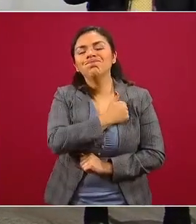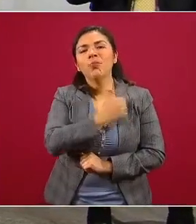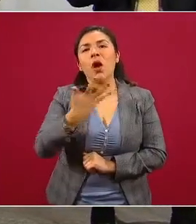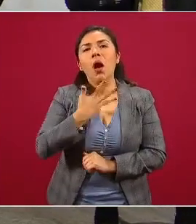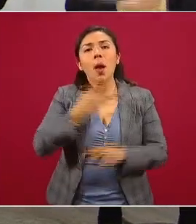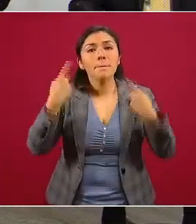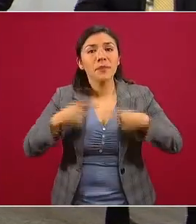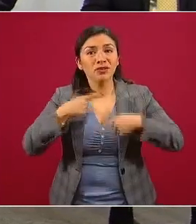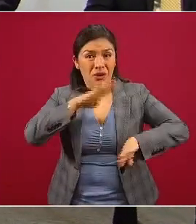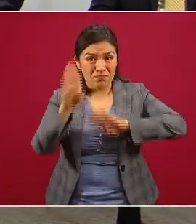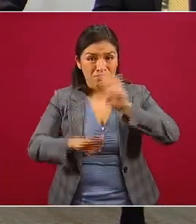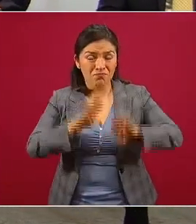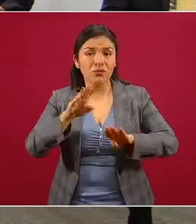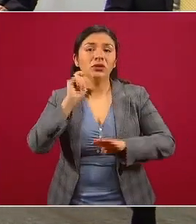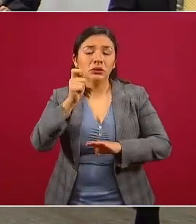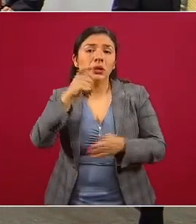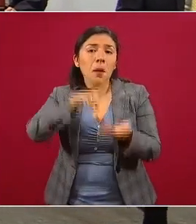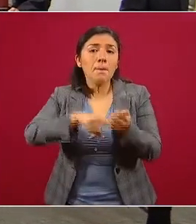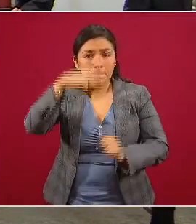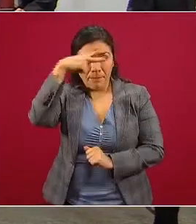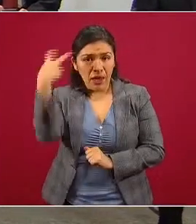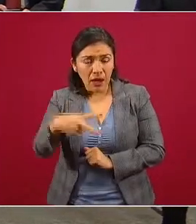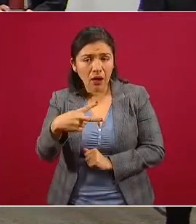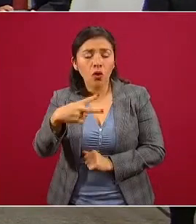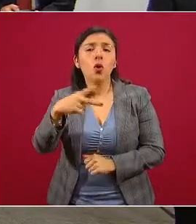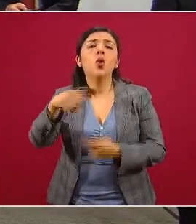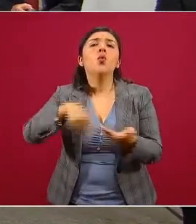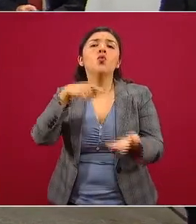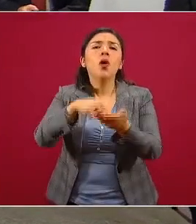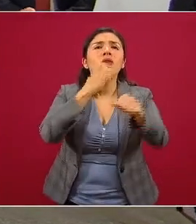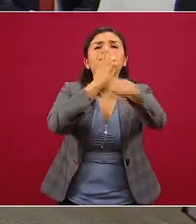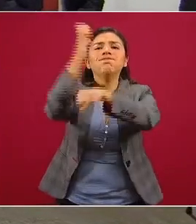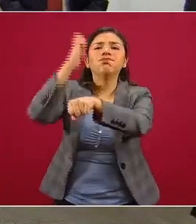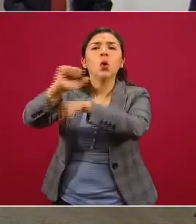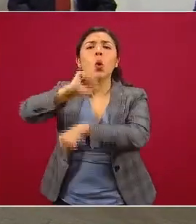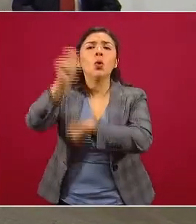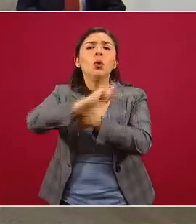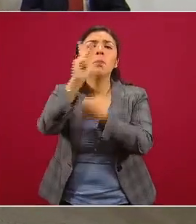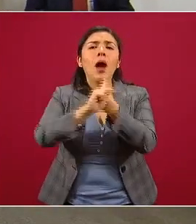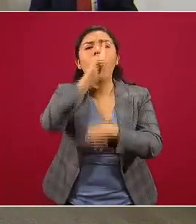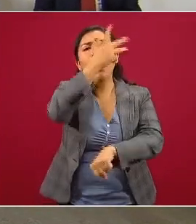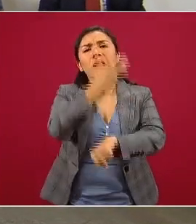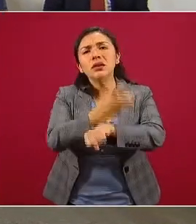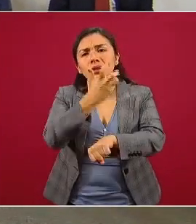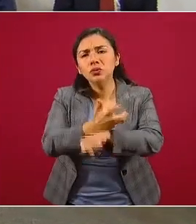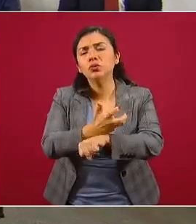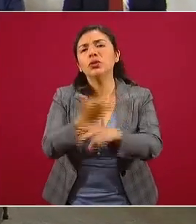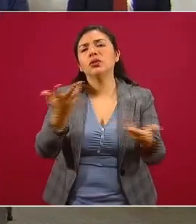que han fallecido en el extranjero, en Estados Unidos,